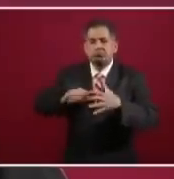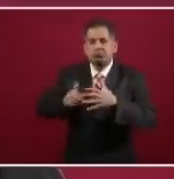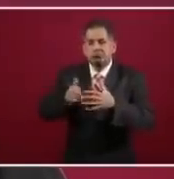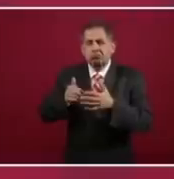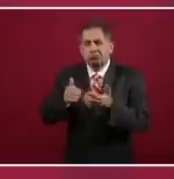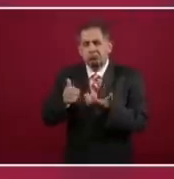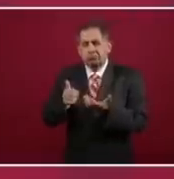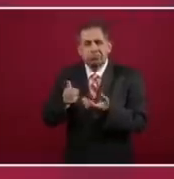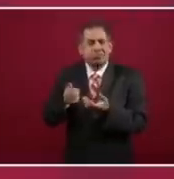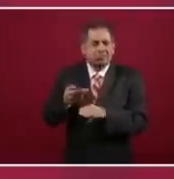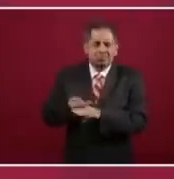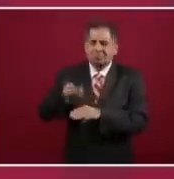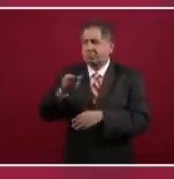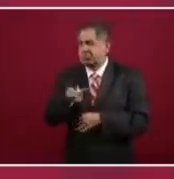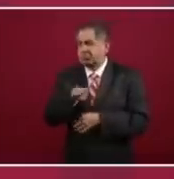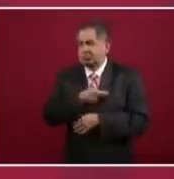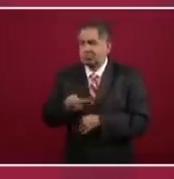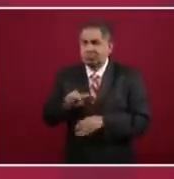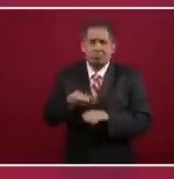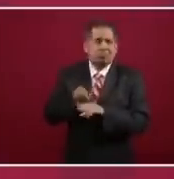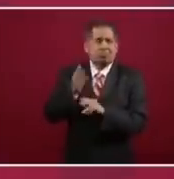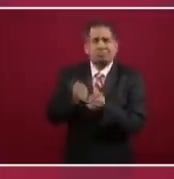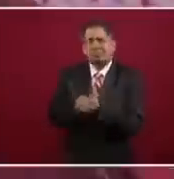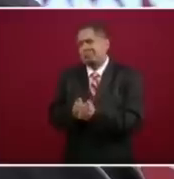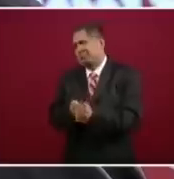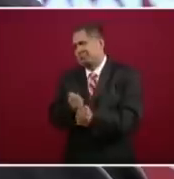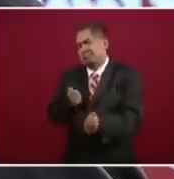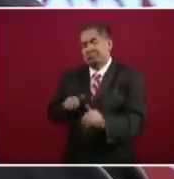con mucha pobreza con mucha marginación